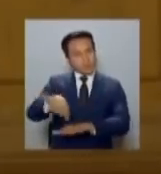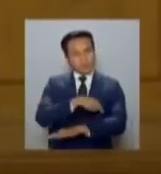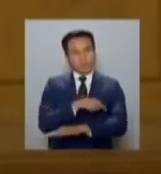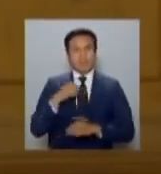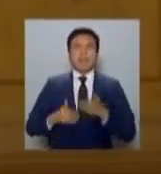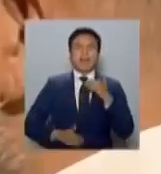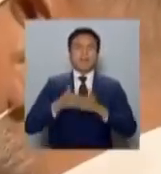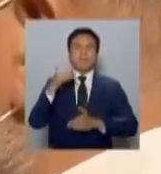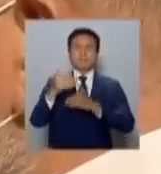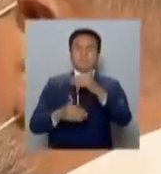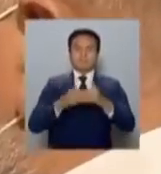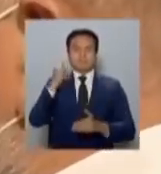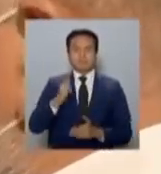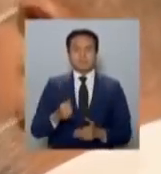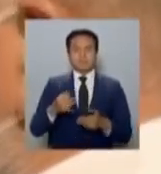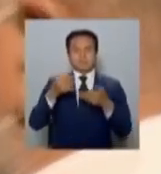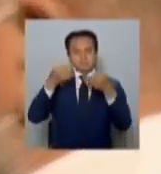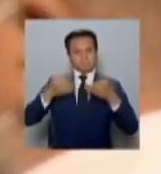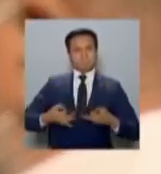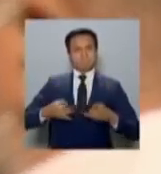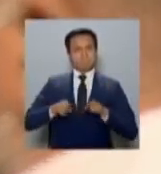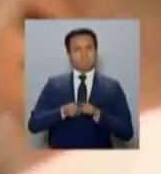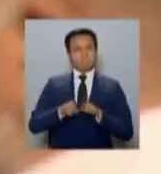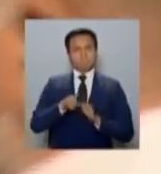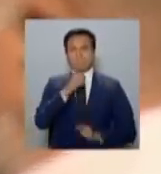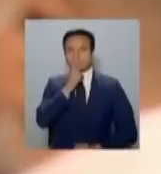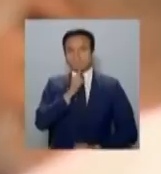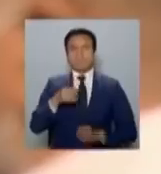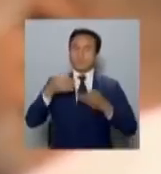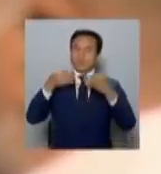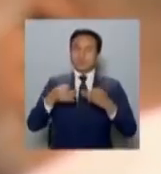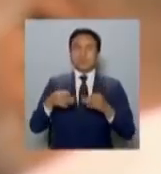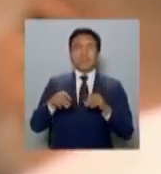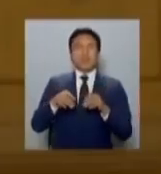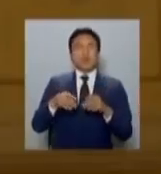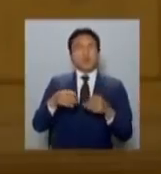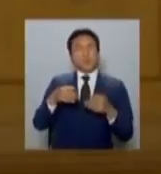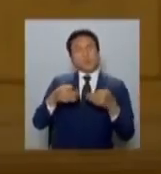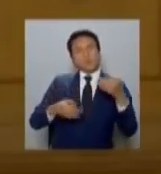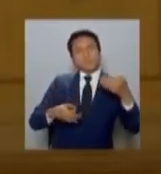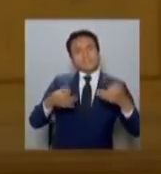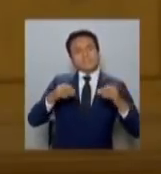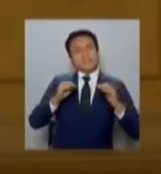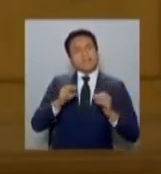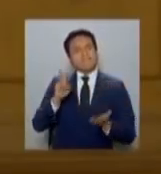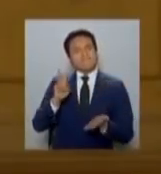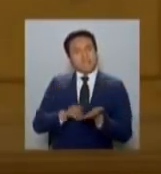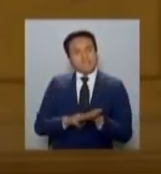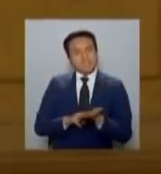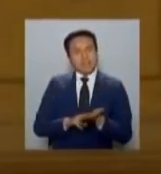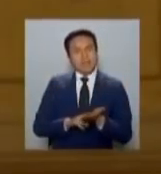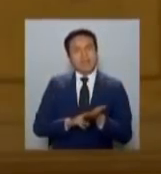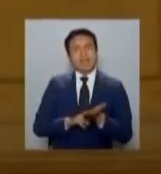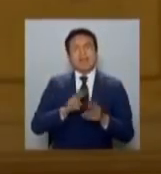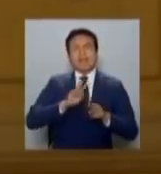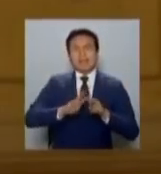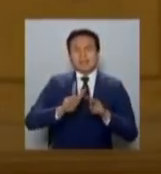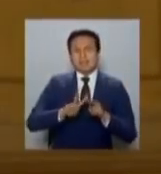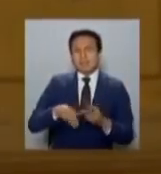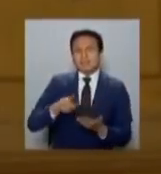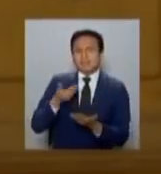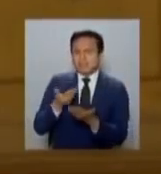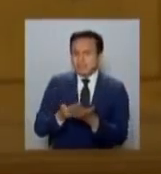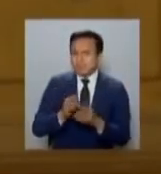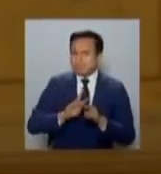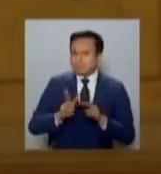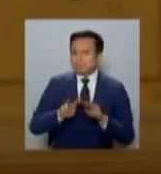Obreuter para Derechos Humanos y el abogado constitucionalista Jaime Gajardo del Partido Comunista para la Subsecretaría de Justicia. Yo voy a tener el deber de